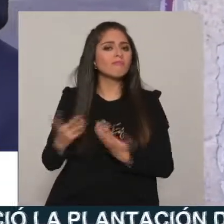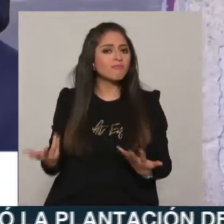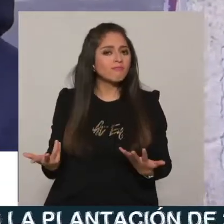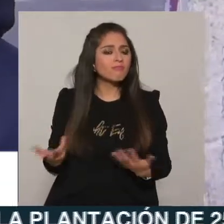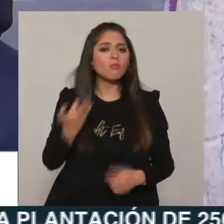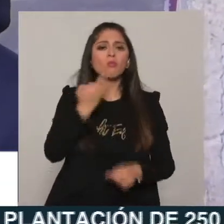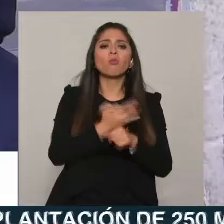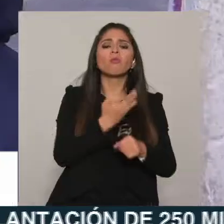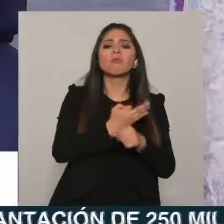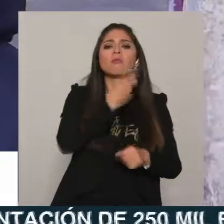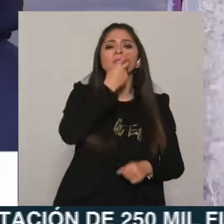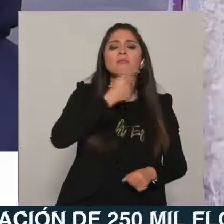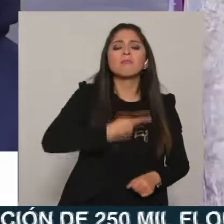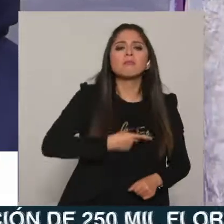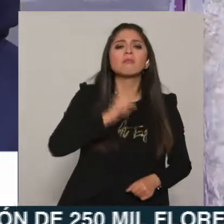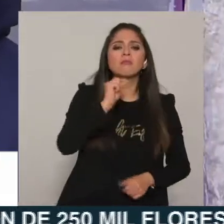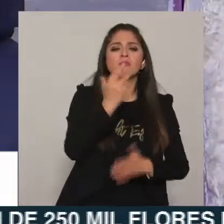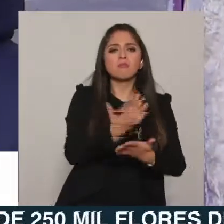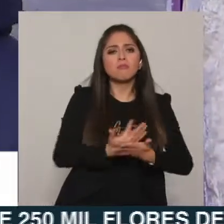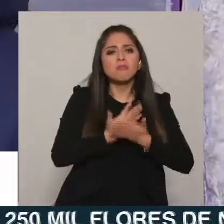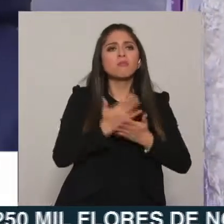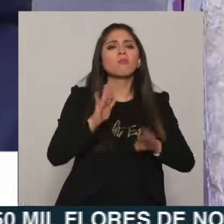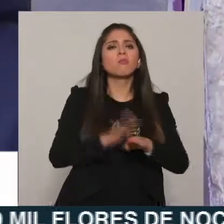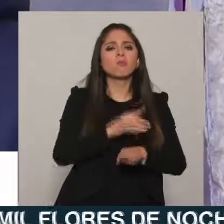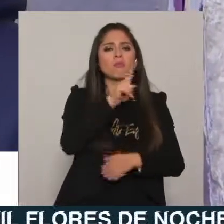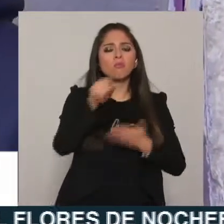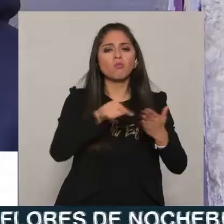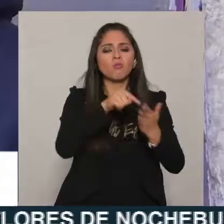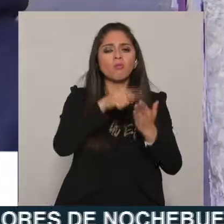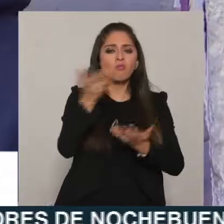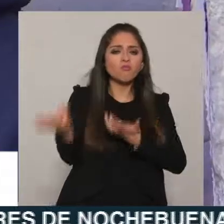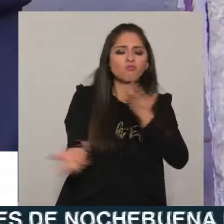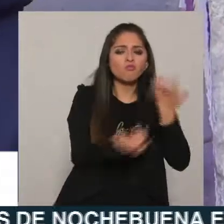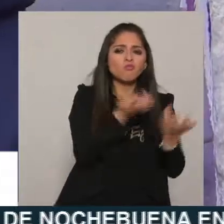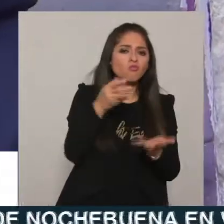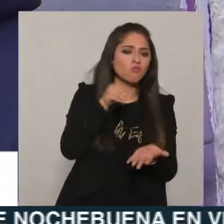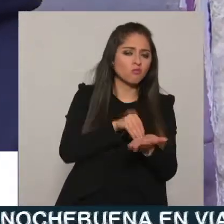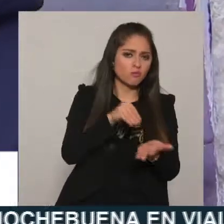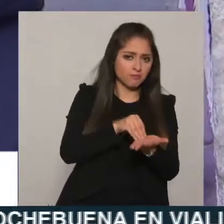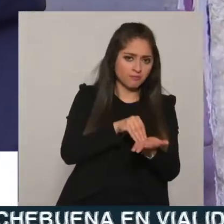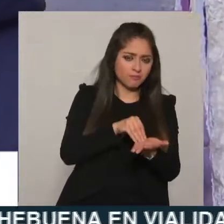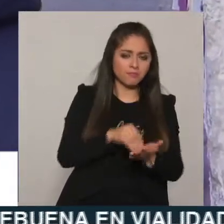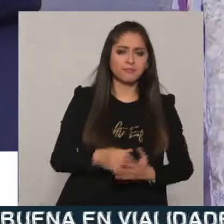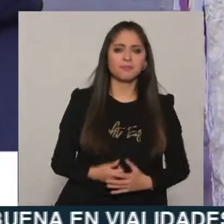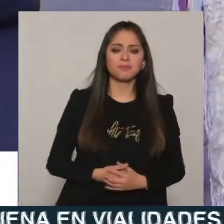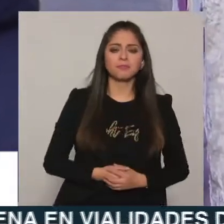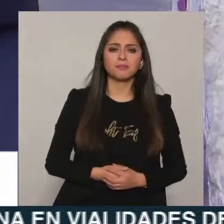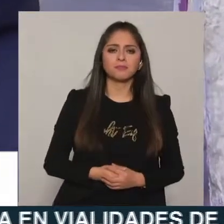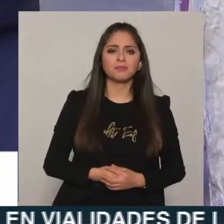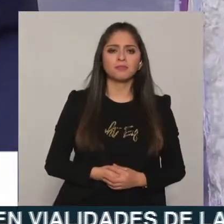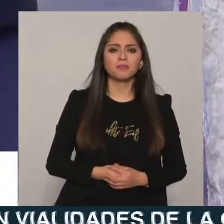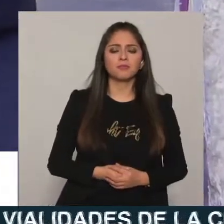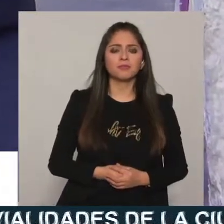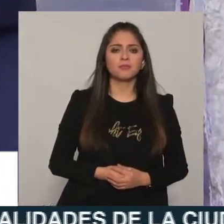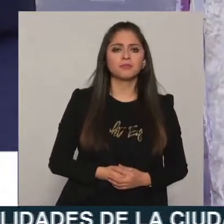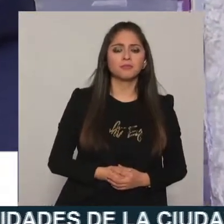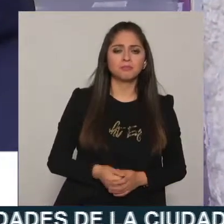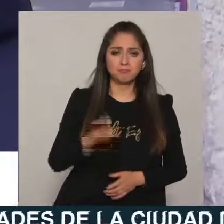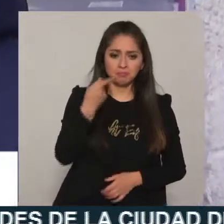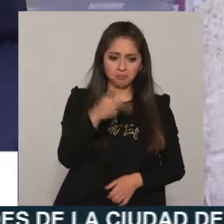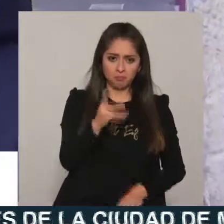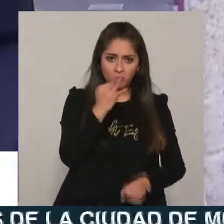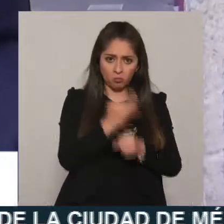porque esto sigue encendiendo, y pues digo, no están ocupando la toma de